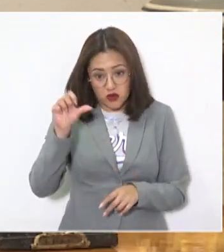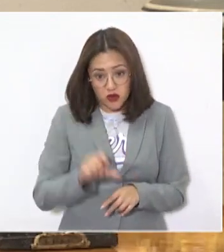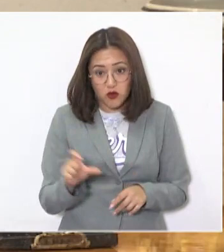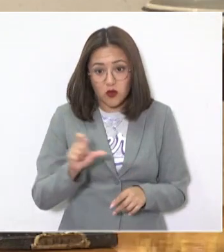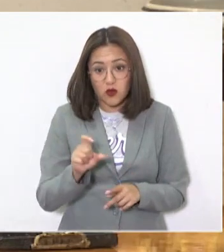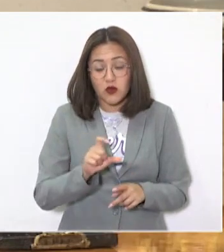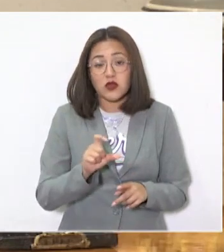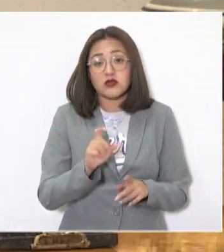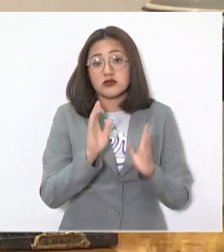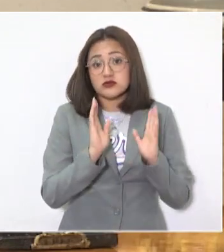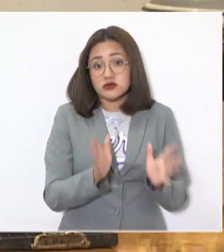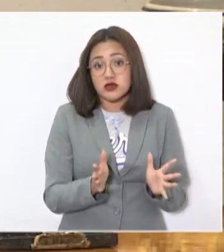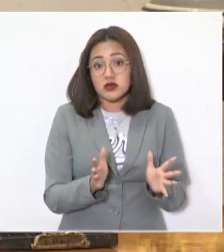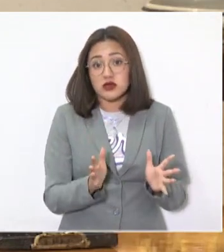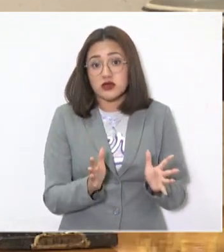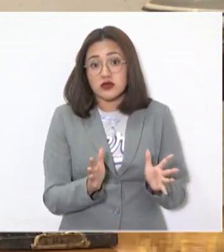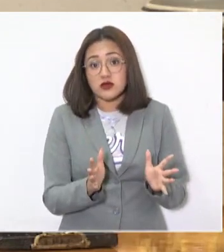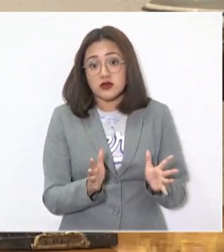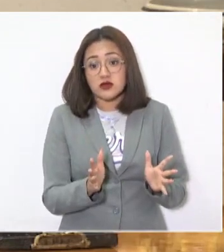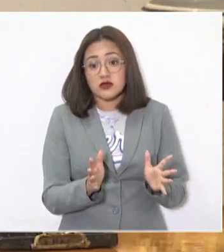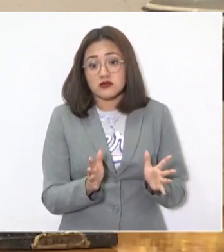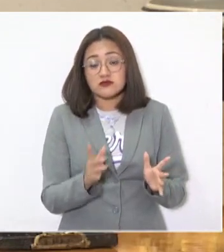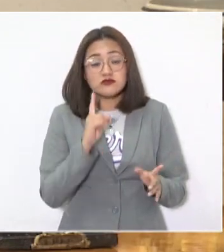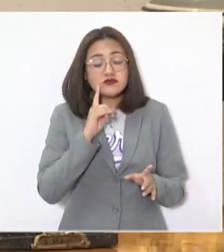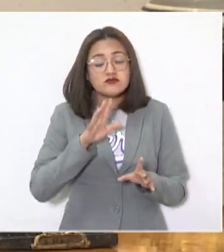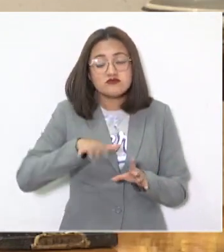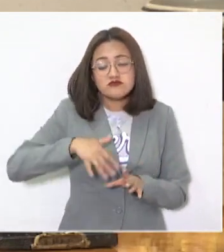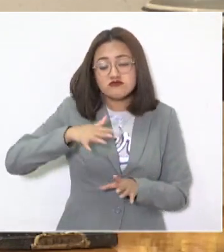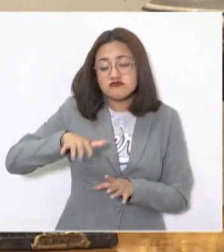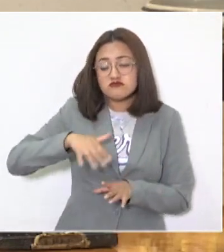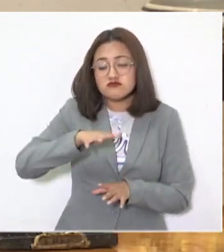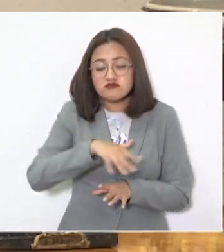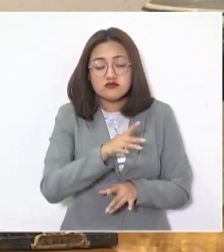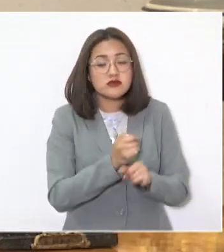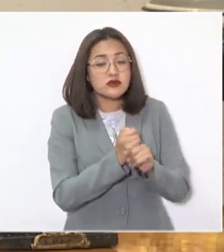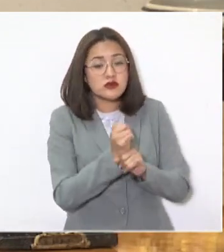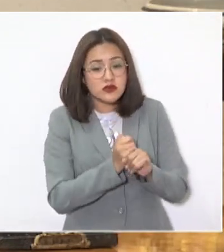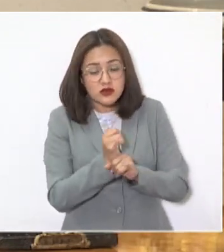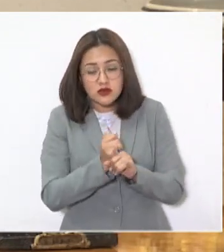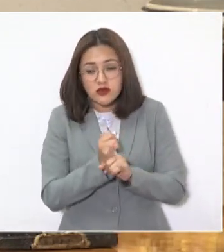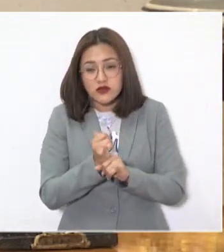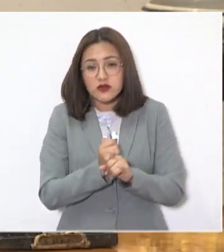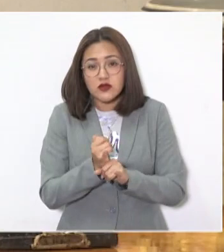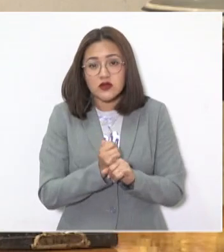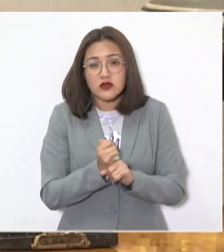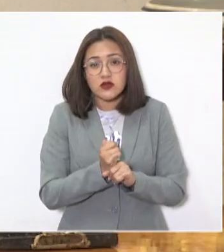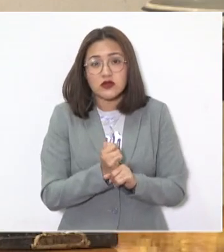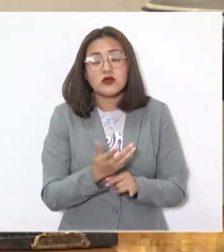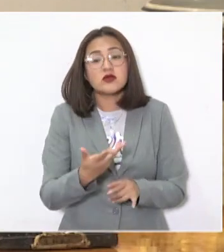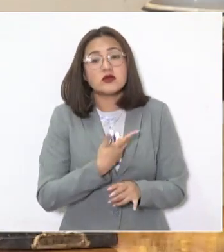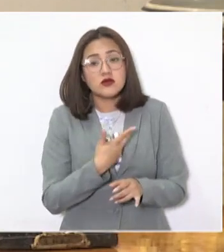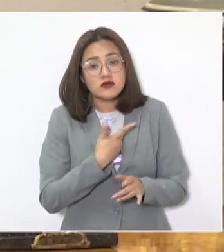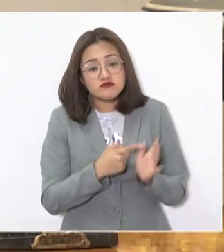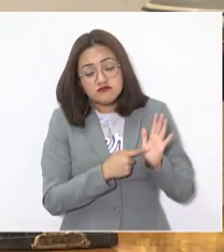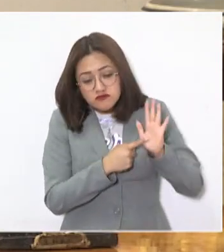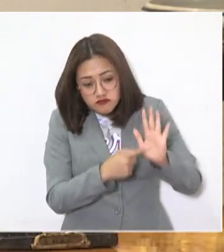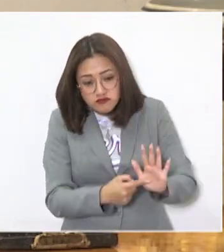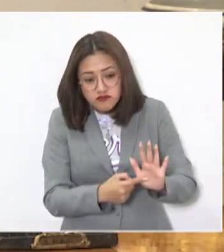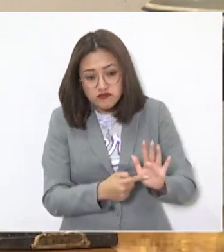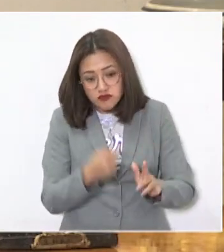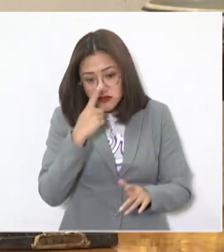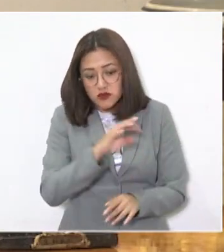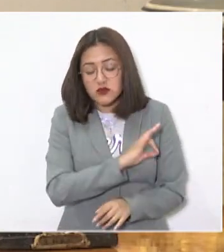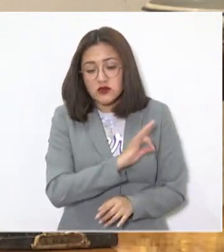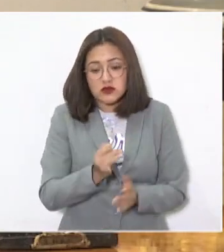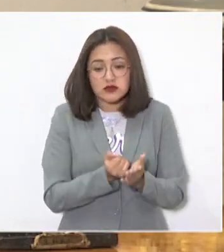empezamos nosotros a hurgar, investigar, sacar elementos para